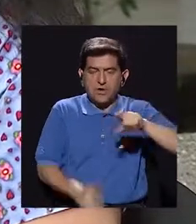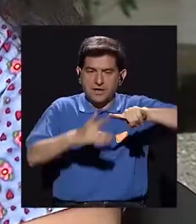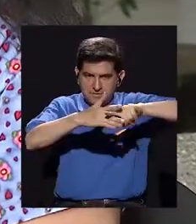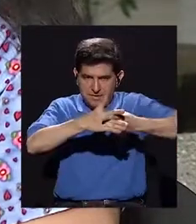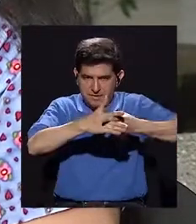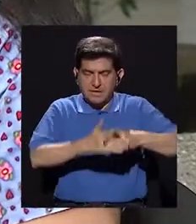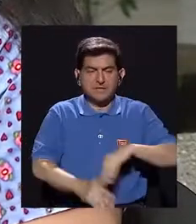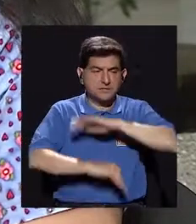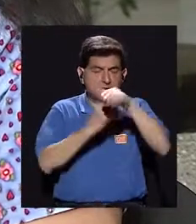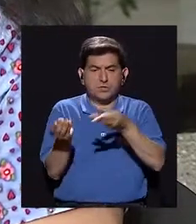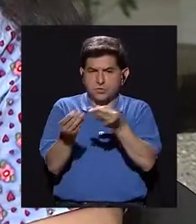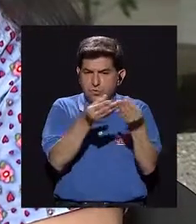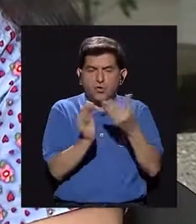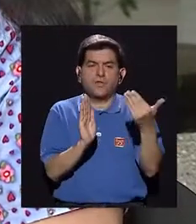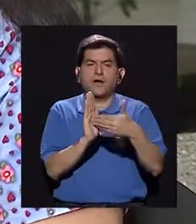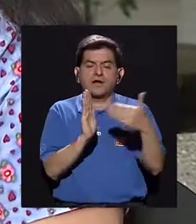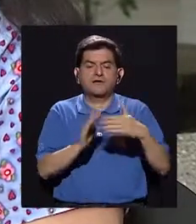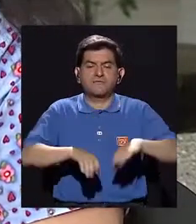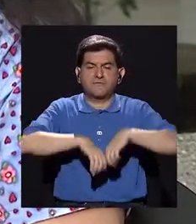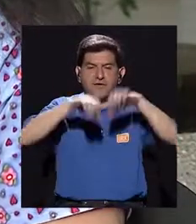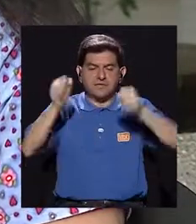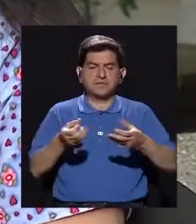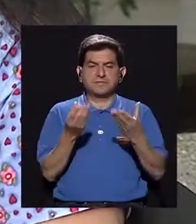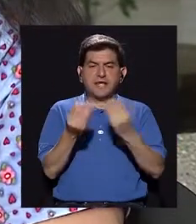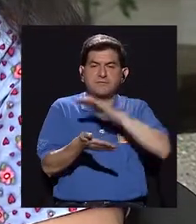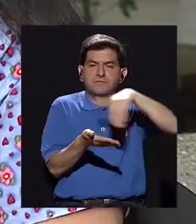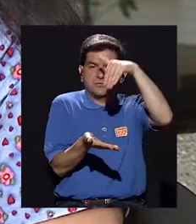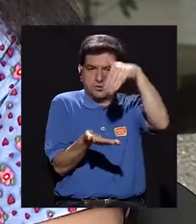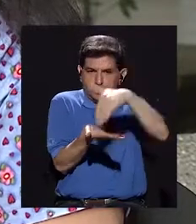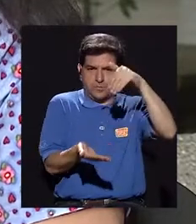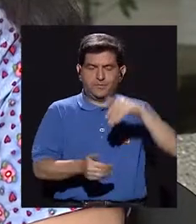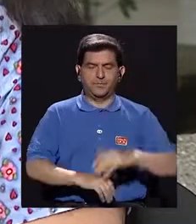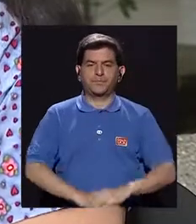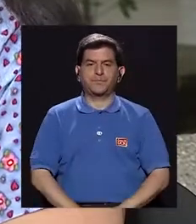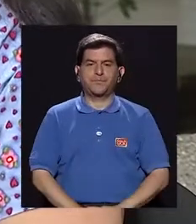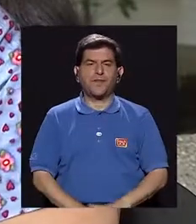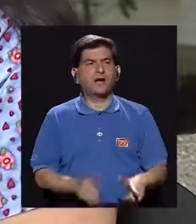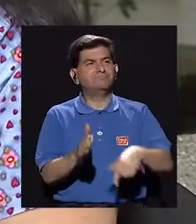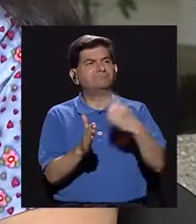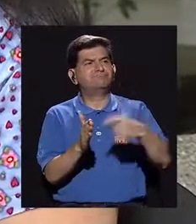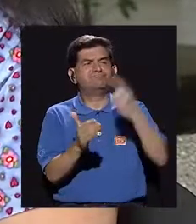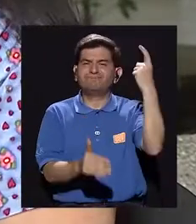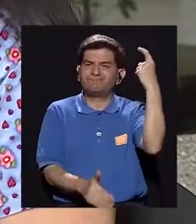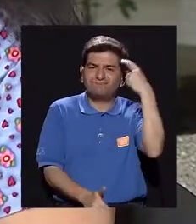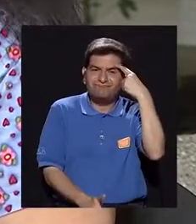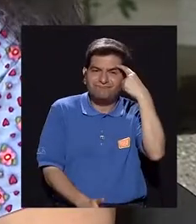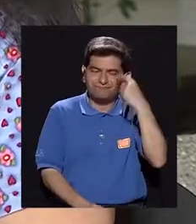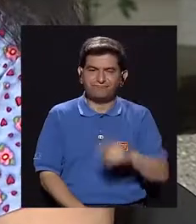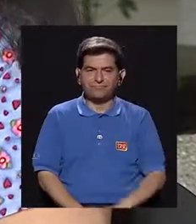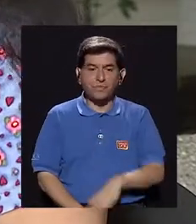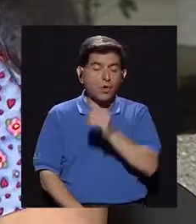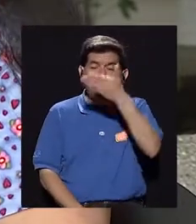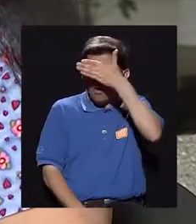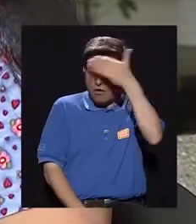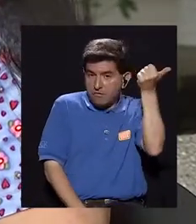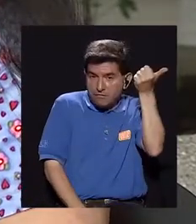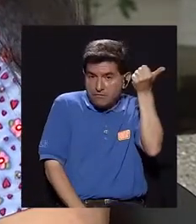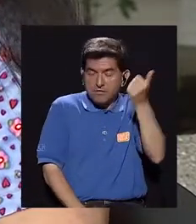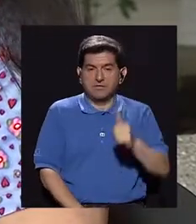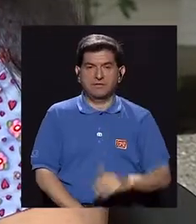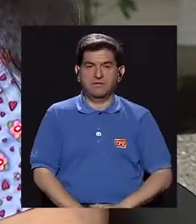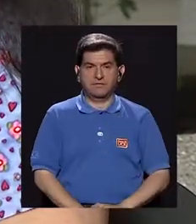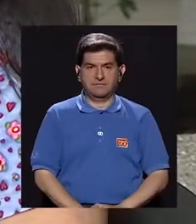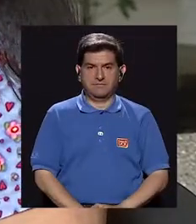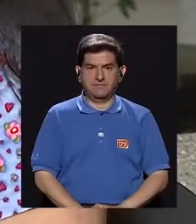que partimos, ¿verdad? Cualquier sustancia que nos afecte a nuestro sistema nervioso central. Muchas veces pensamos o se nos olvida de